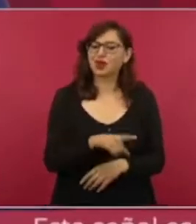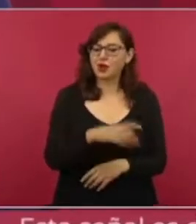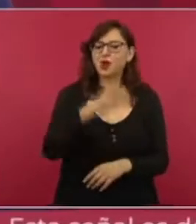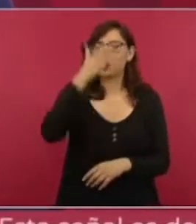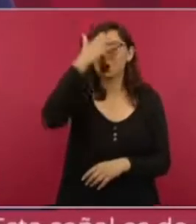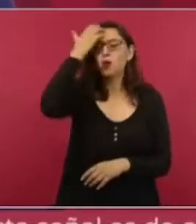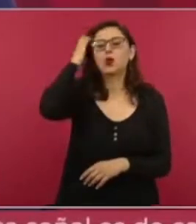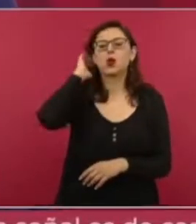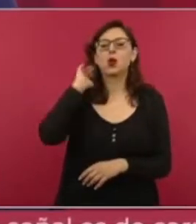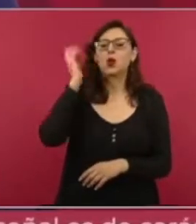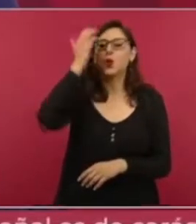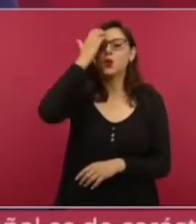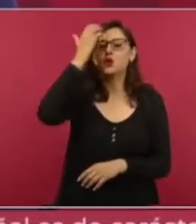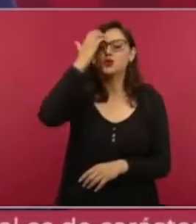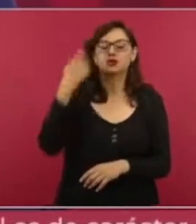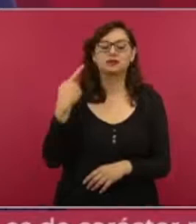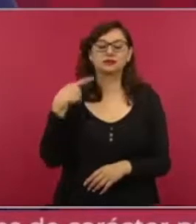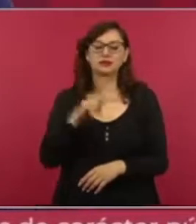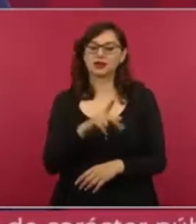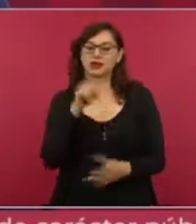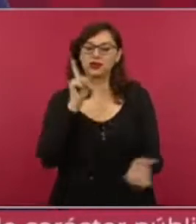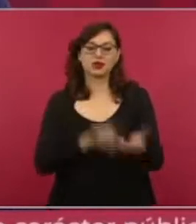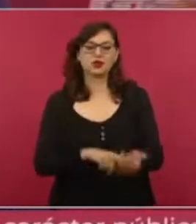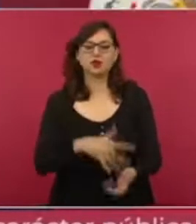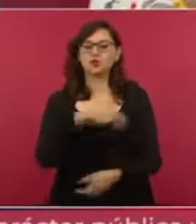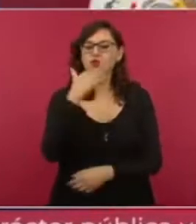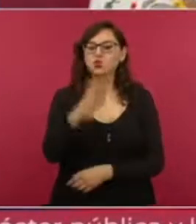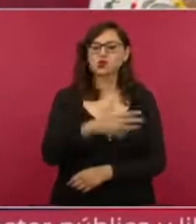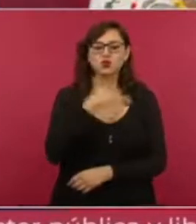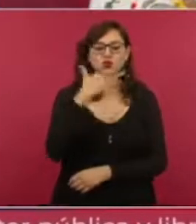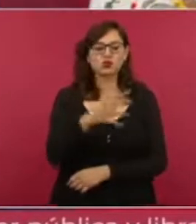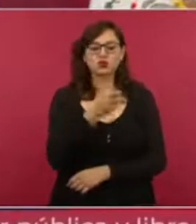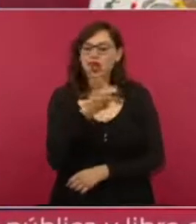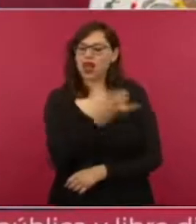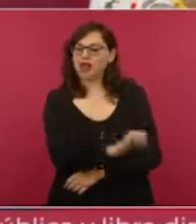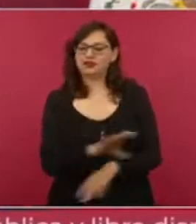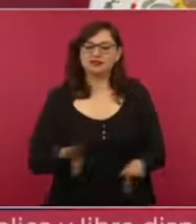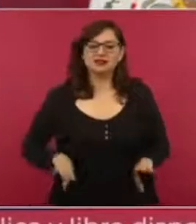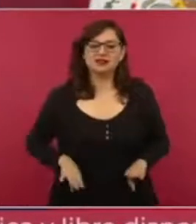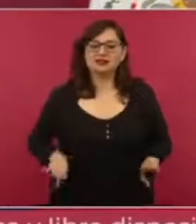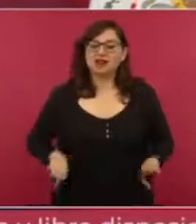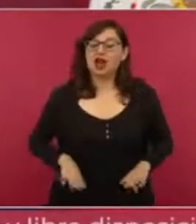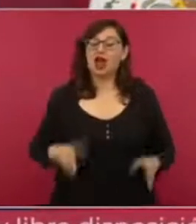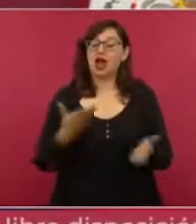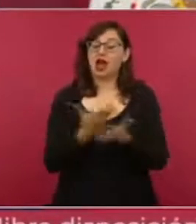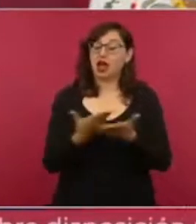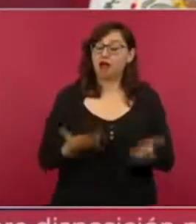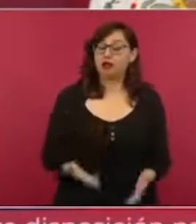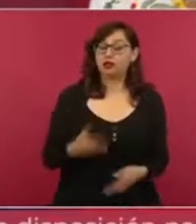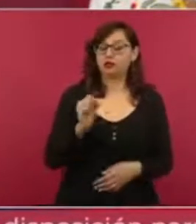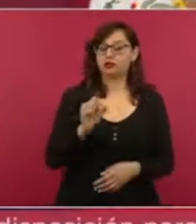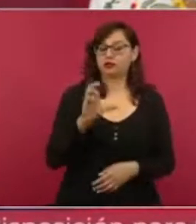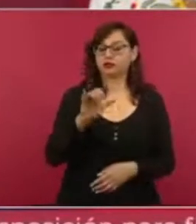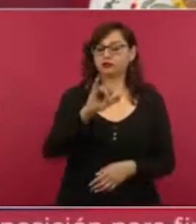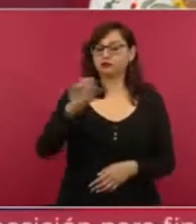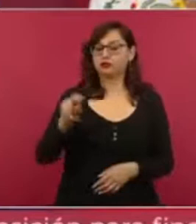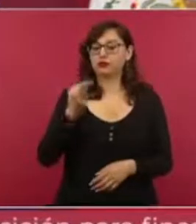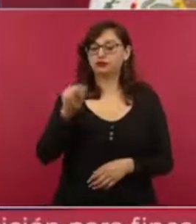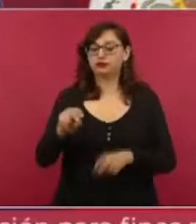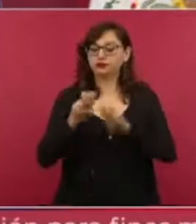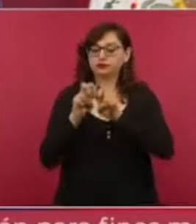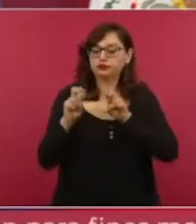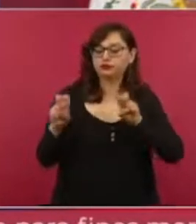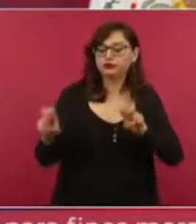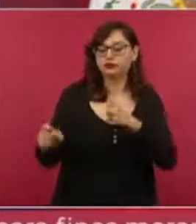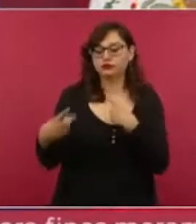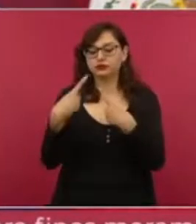Pero eso fue un acto de corrupción. Y eso es lo que tienen los ministros que tomar en cuenta. Ese